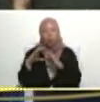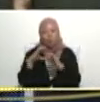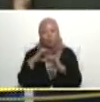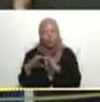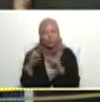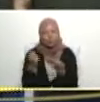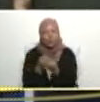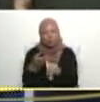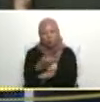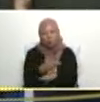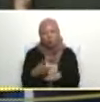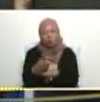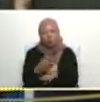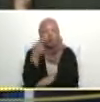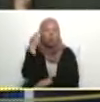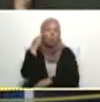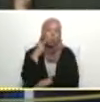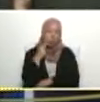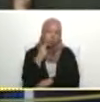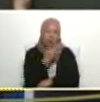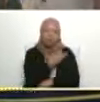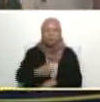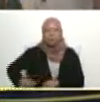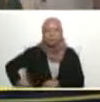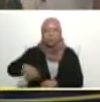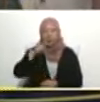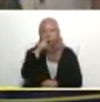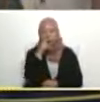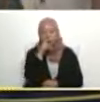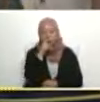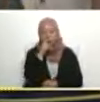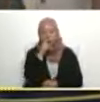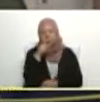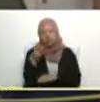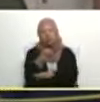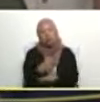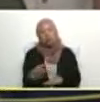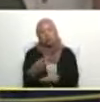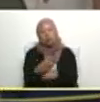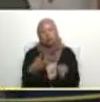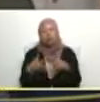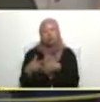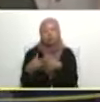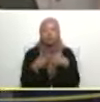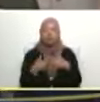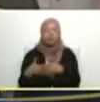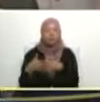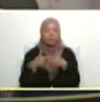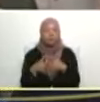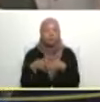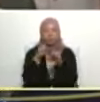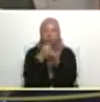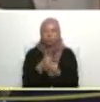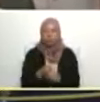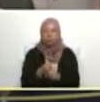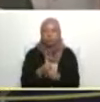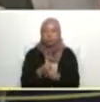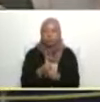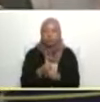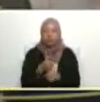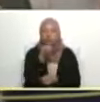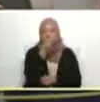llevando el gobierno bolivariano en la cabeza del presidente Nicolás Maduro con el gobierno de los Estados Unidos. A expensas de ello,